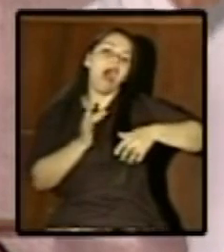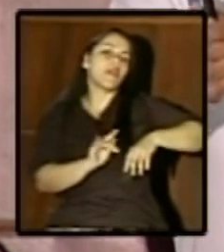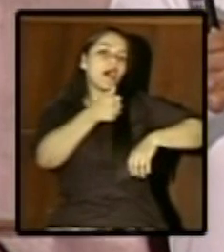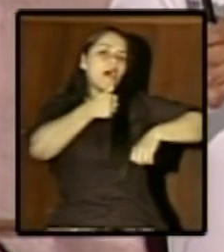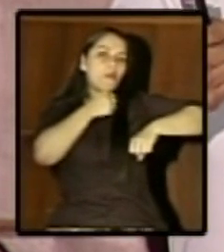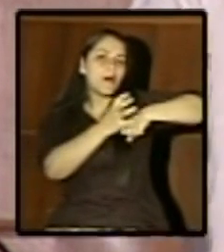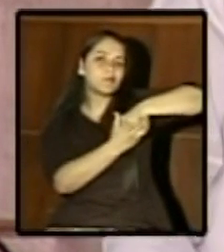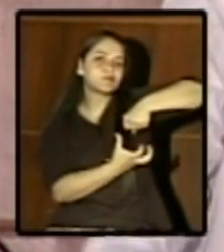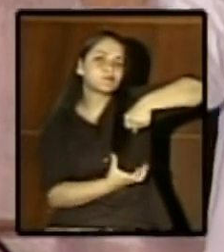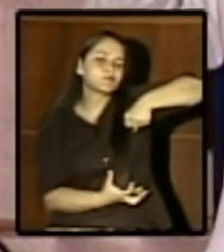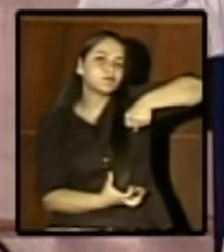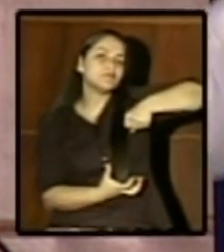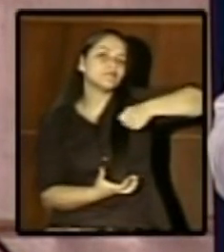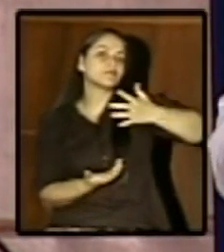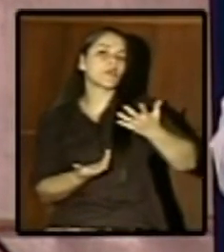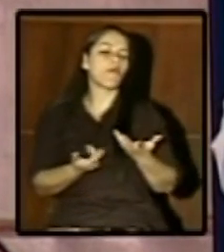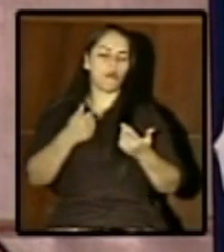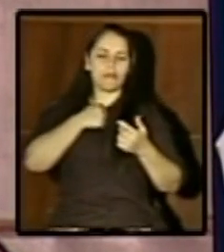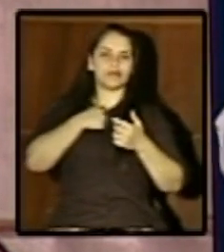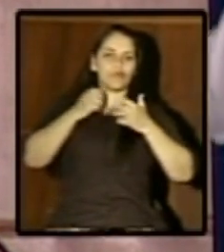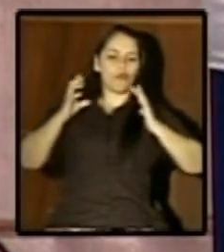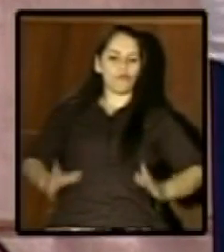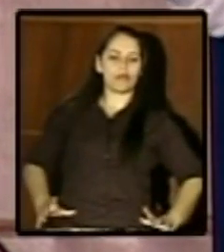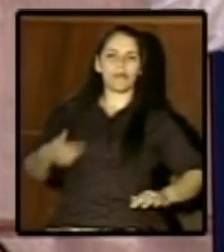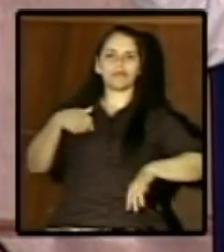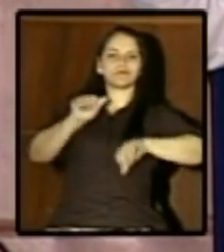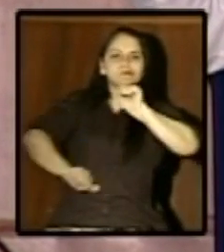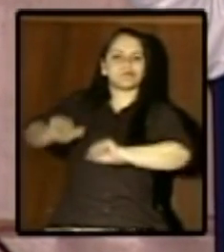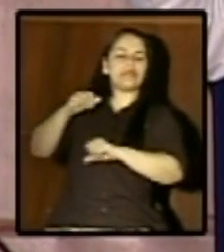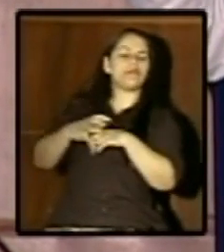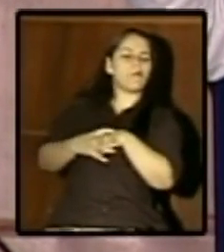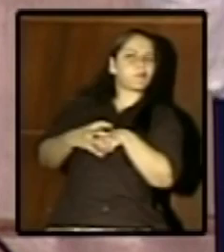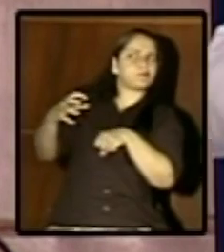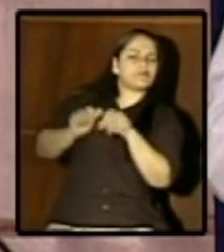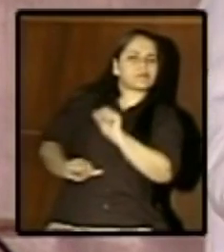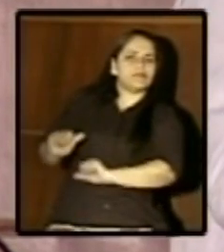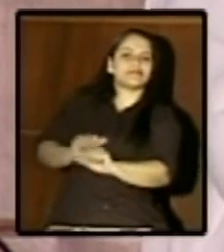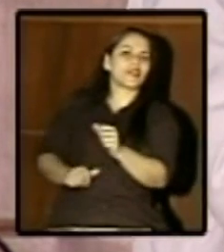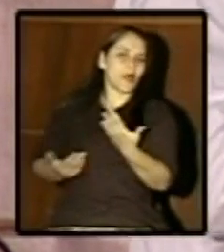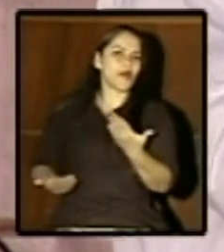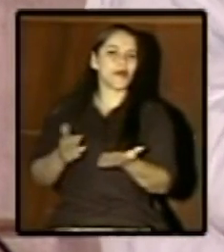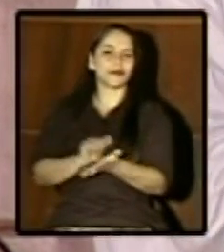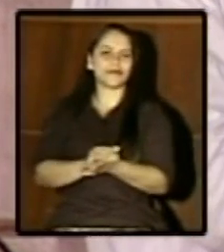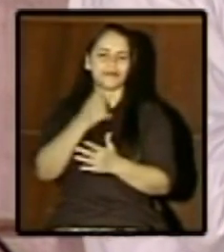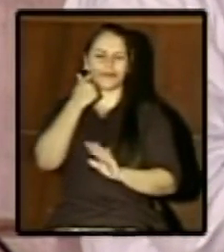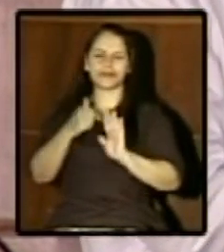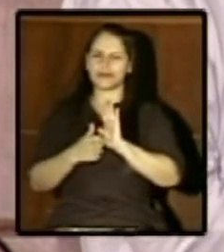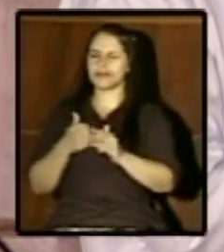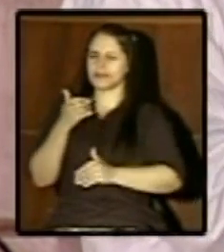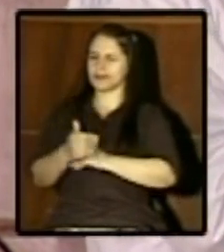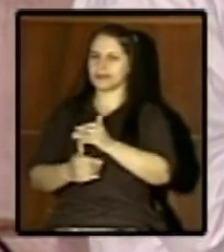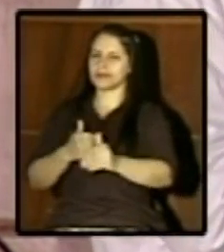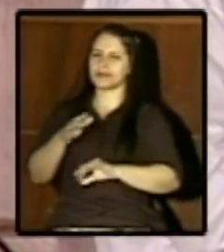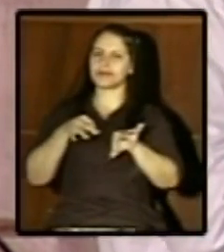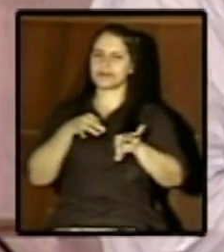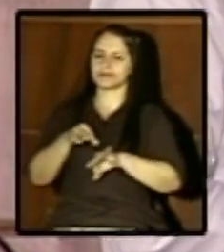acúmulo de líquido por un aumento en la producción, por una respuesta inflamatoria que yo hice ante un estímulo nociceptivo. Entonces miren cómo va